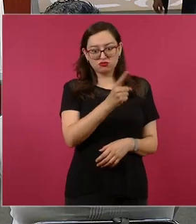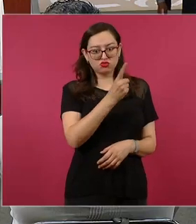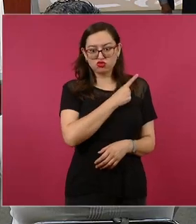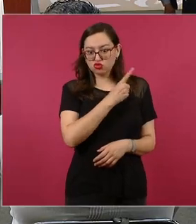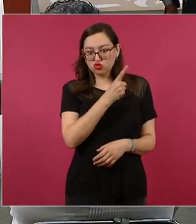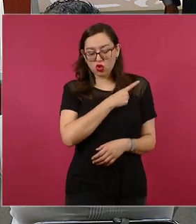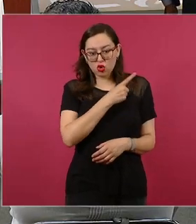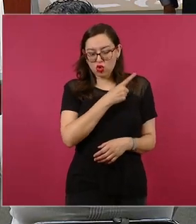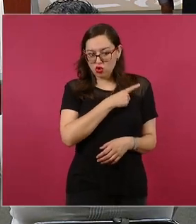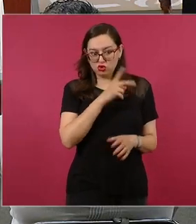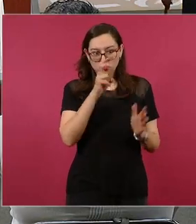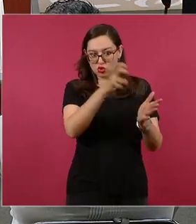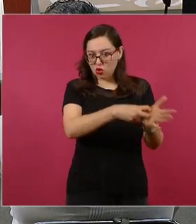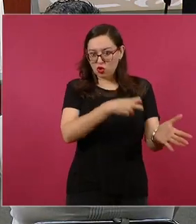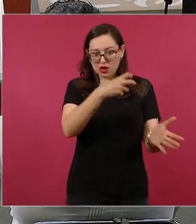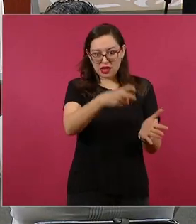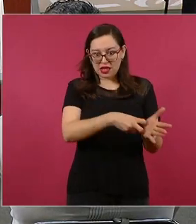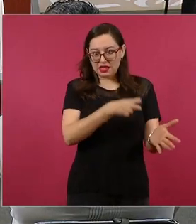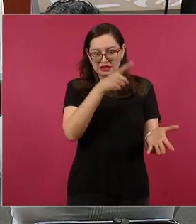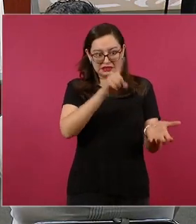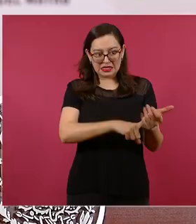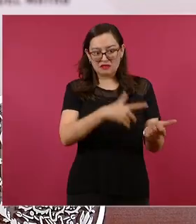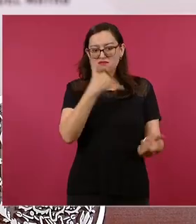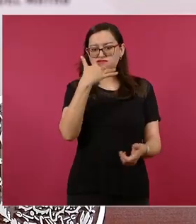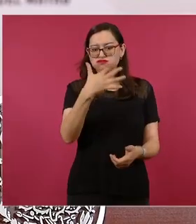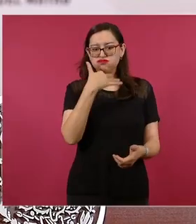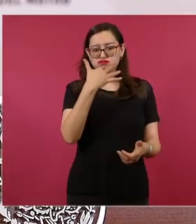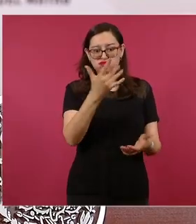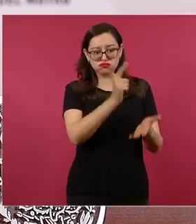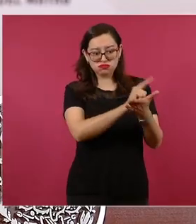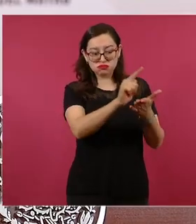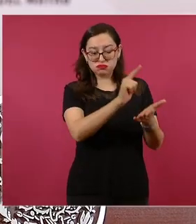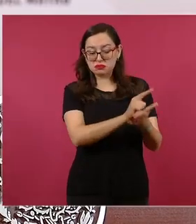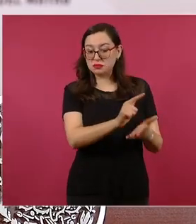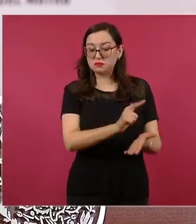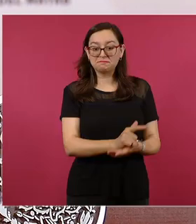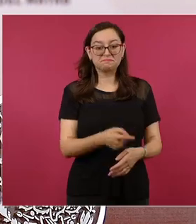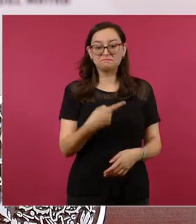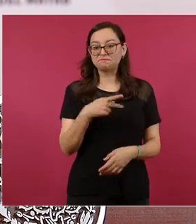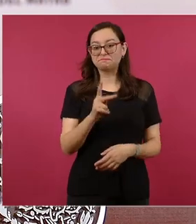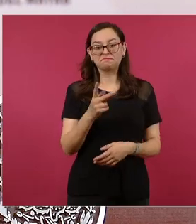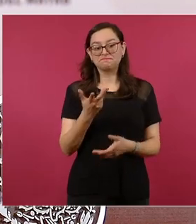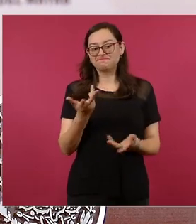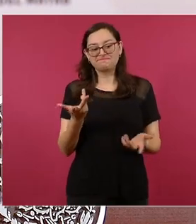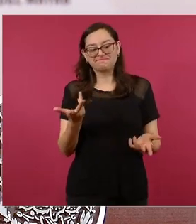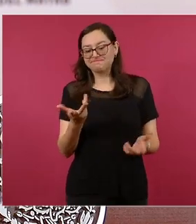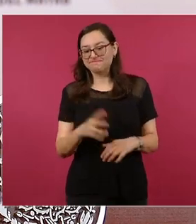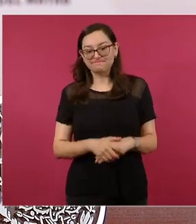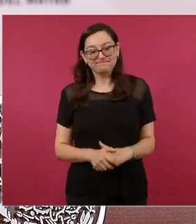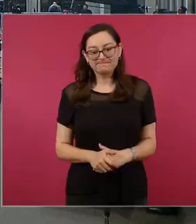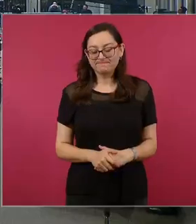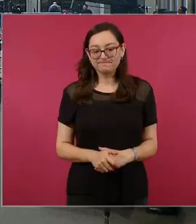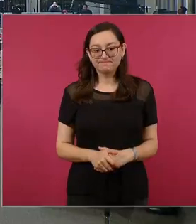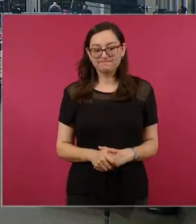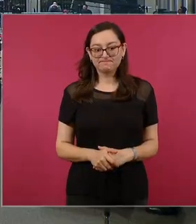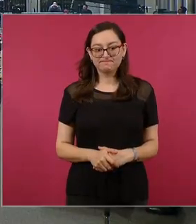para limpiar de corrupción el país, porque eso tiene que